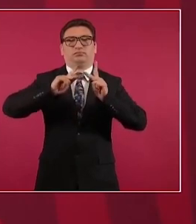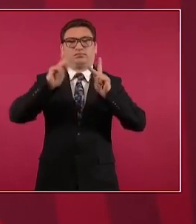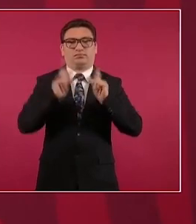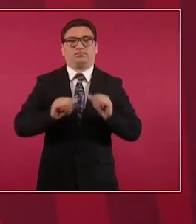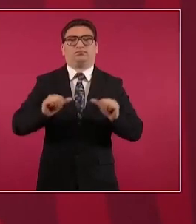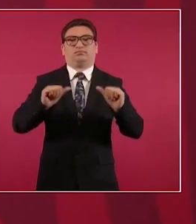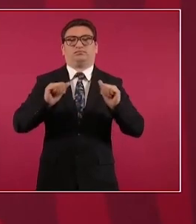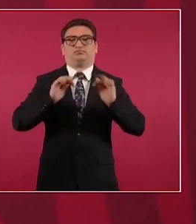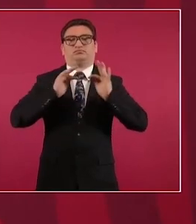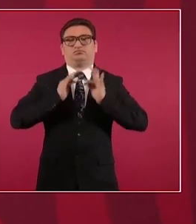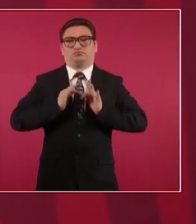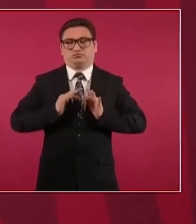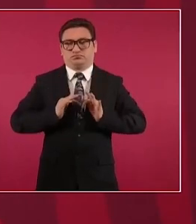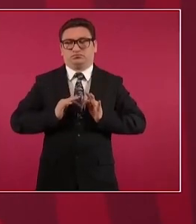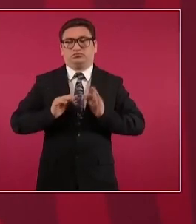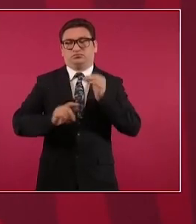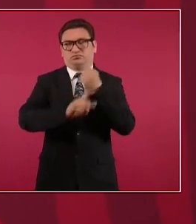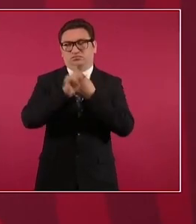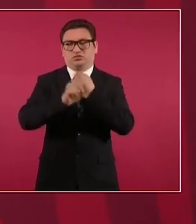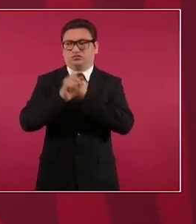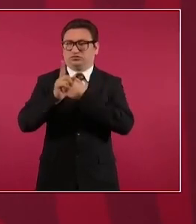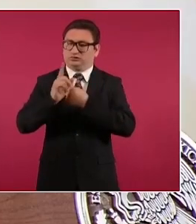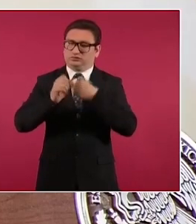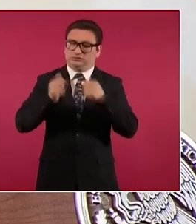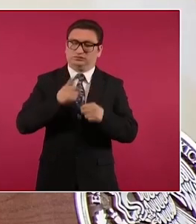atendiendo los problemas de seguridad pública